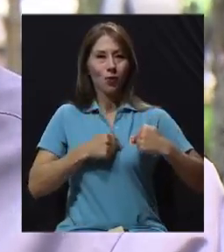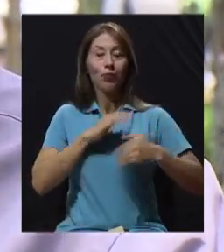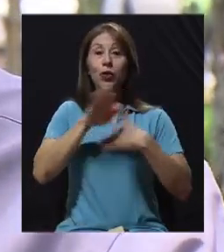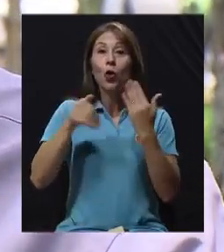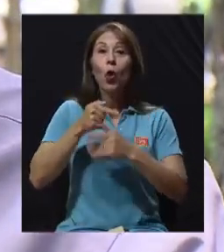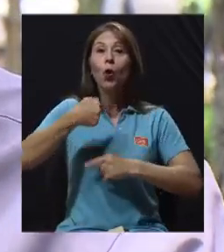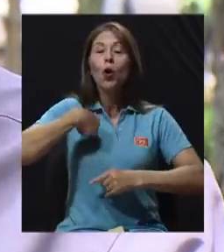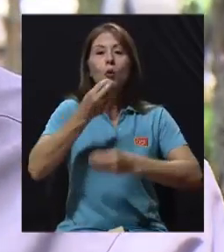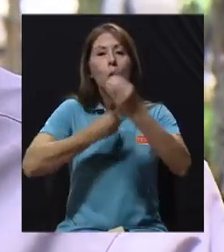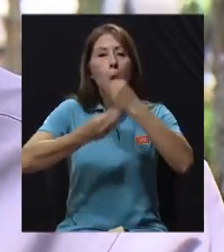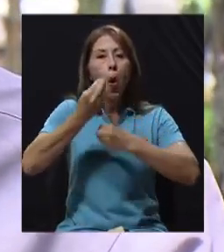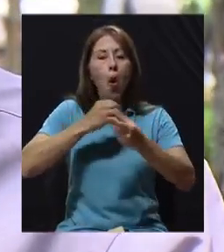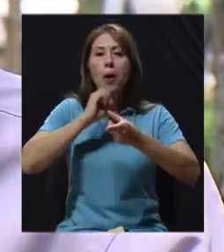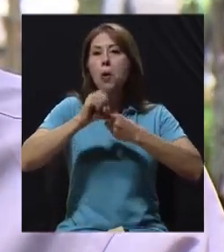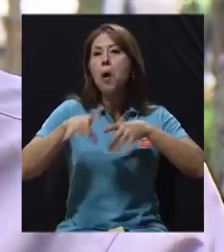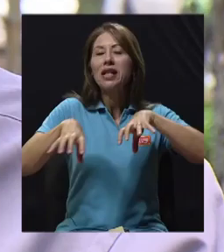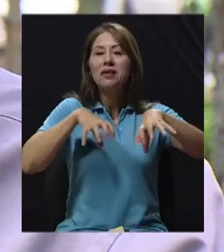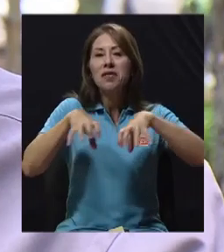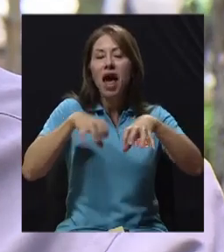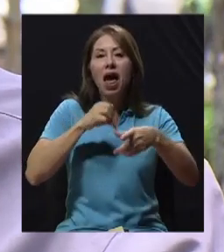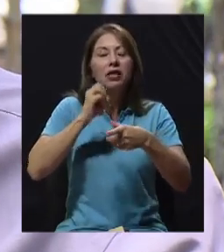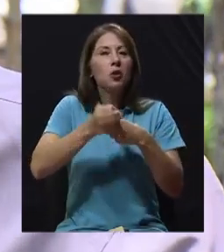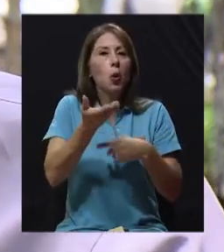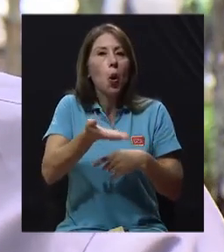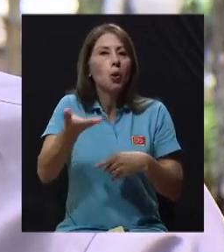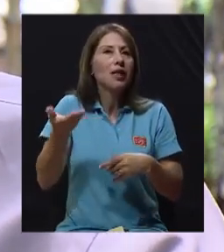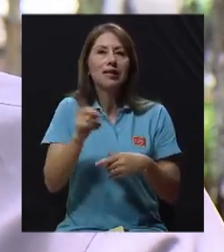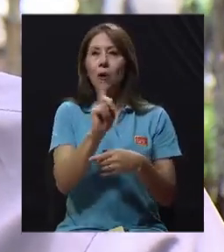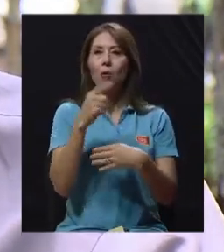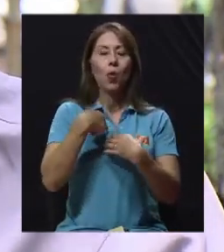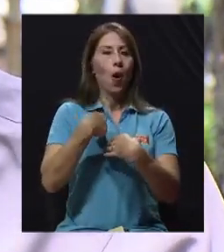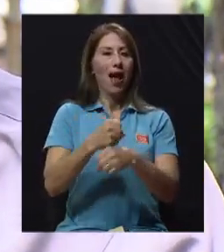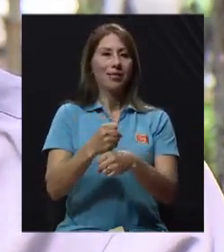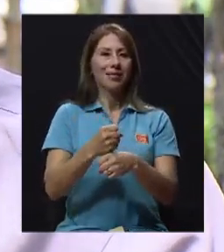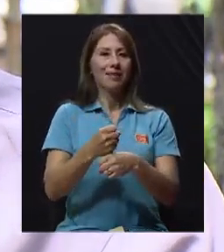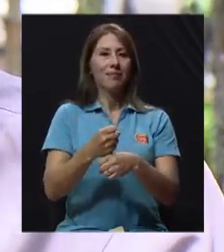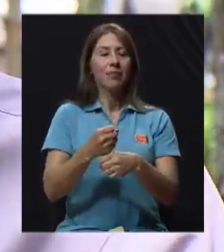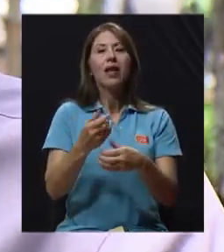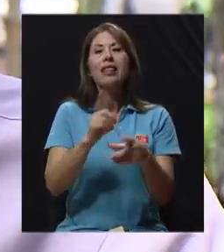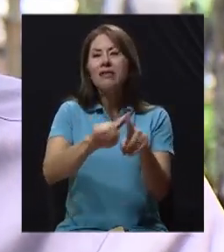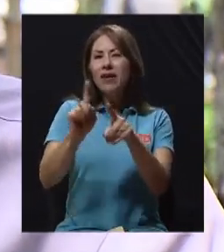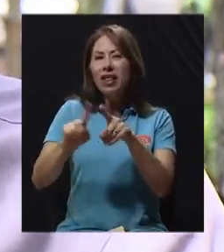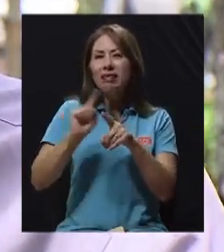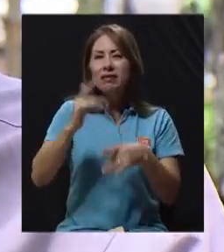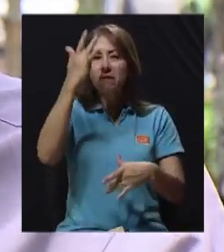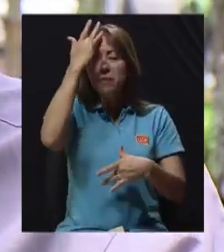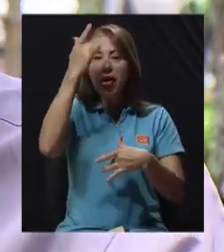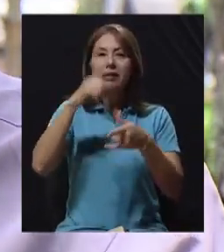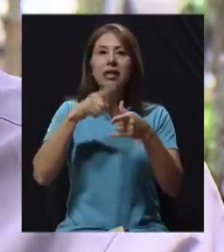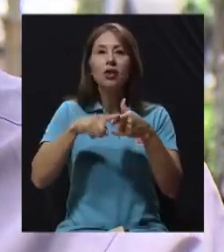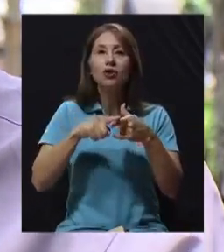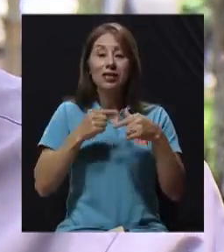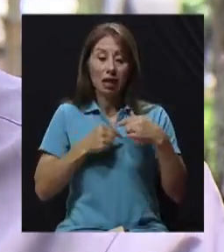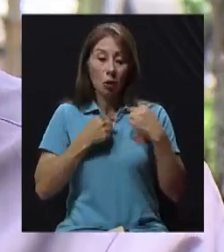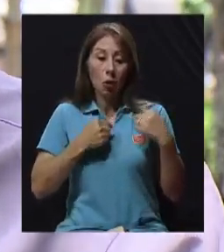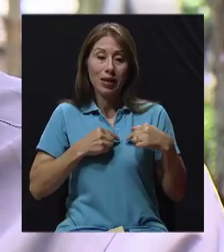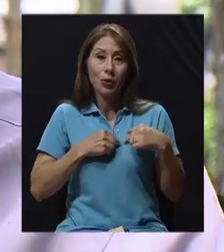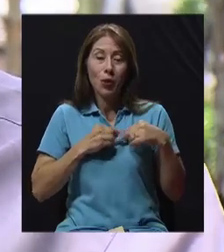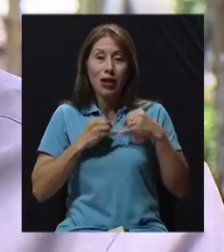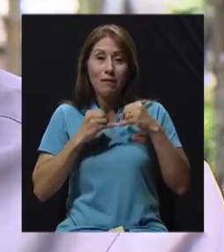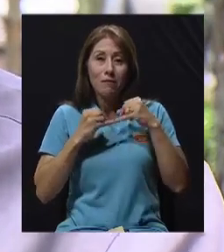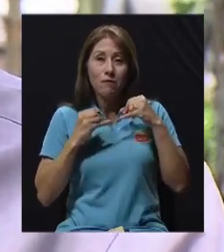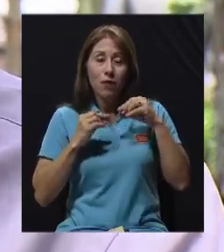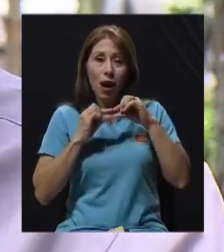ingiere, todas las actividades que uno hace, que deja de hacer o no hace, y algunas otras enfermedades van haciendo que esas arterias se vayan